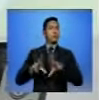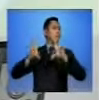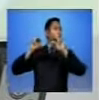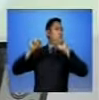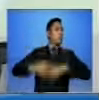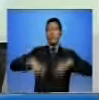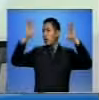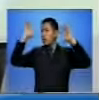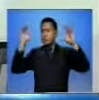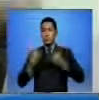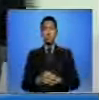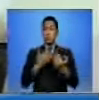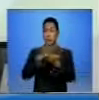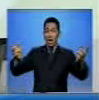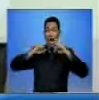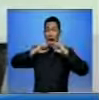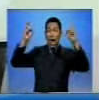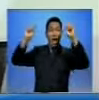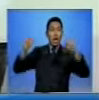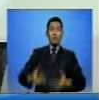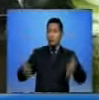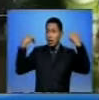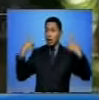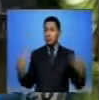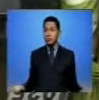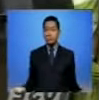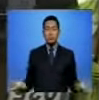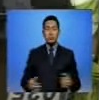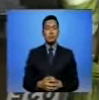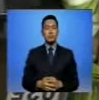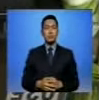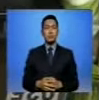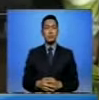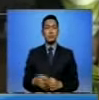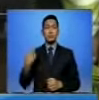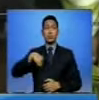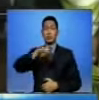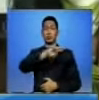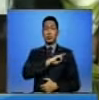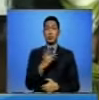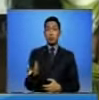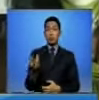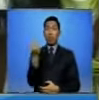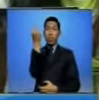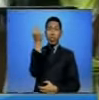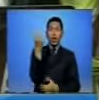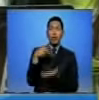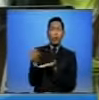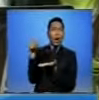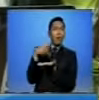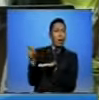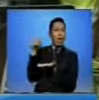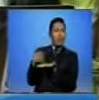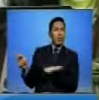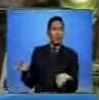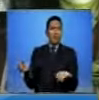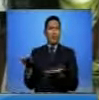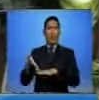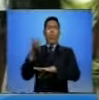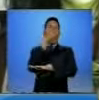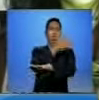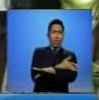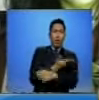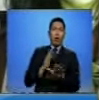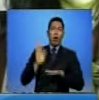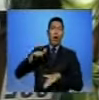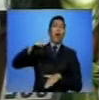están gritando, que pasen adelante. Nosotros no somos una máquina de dinero. Adelantar 1,500 a la matrícula, ni